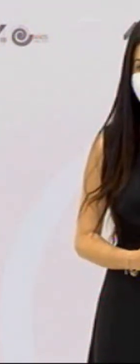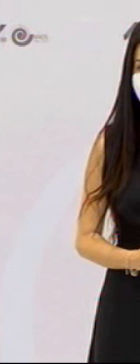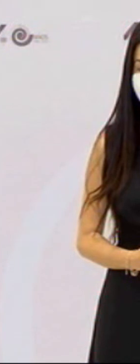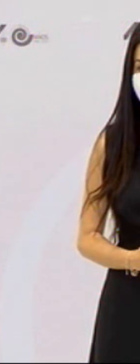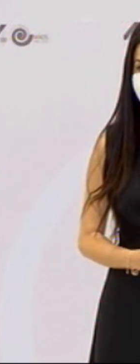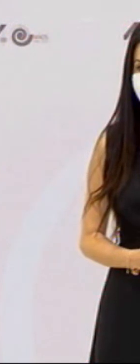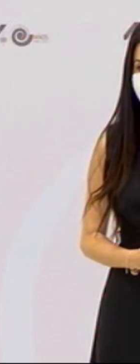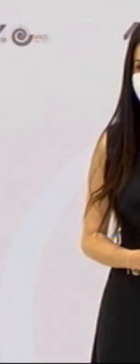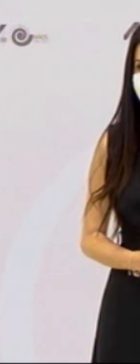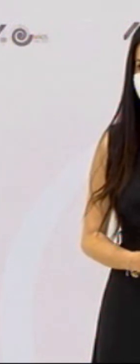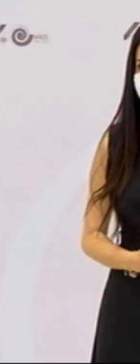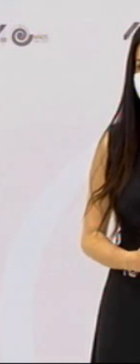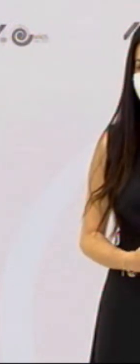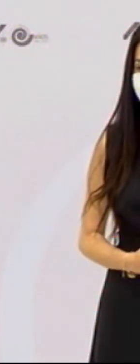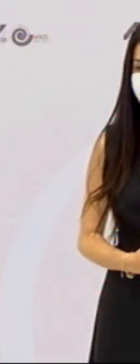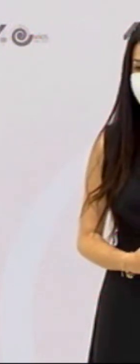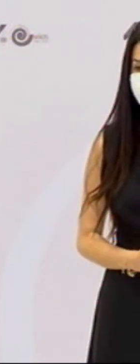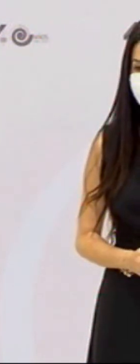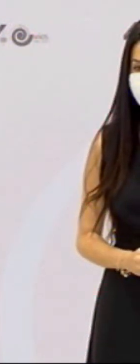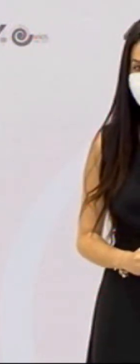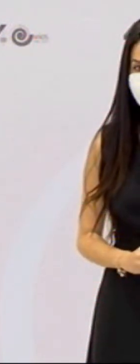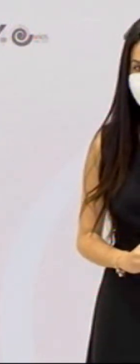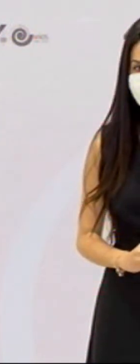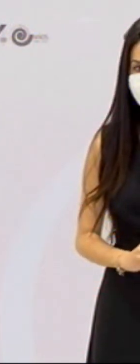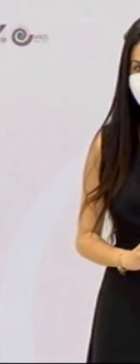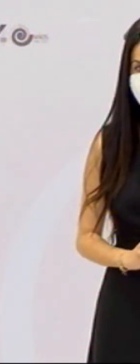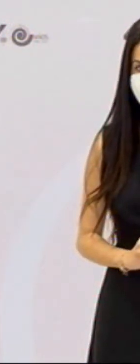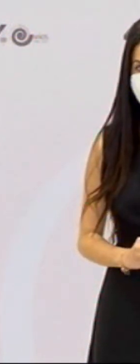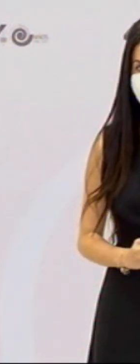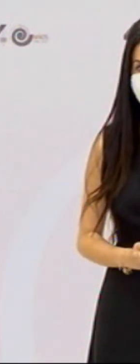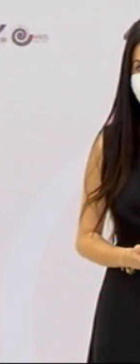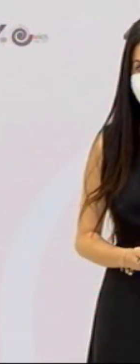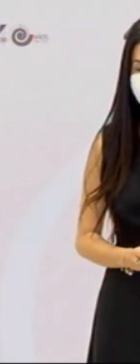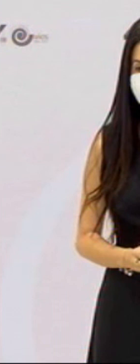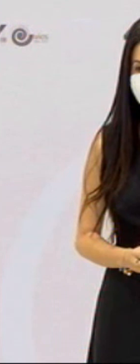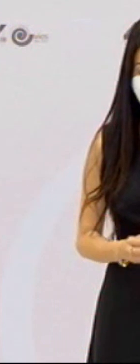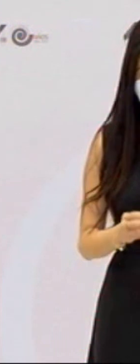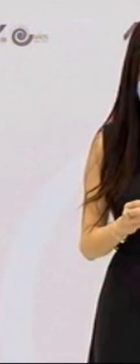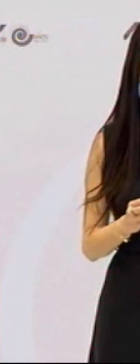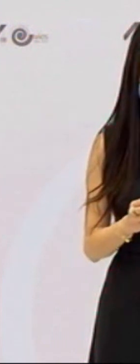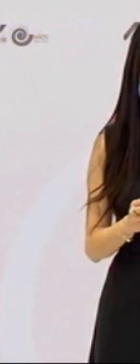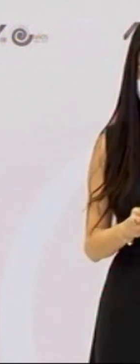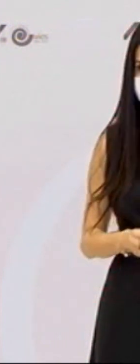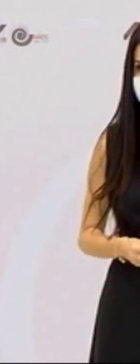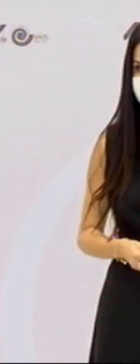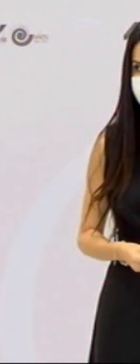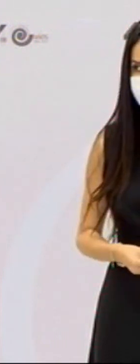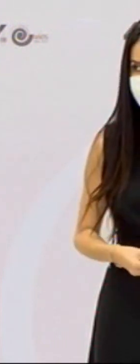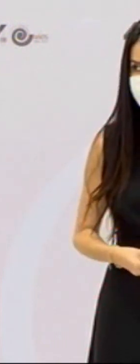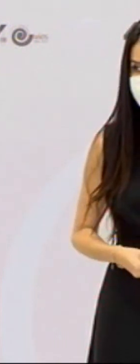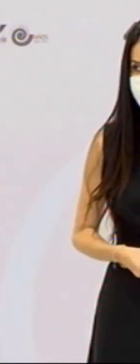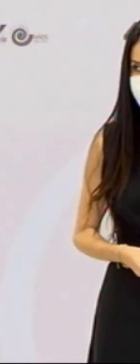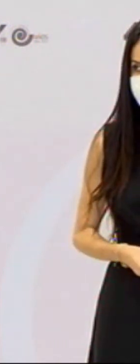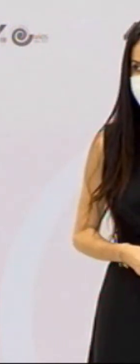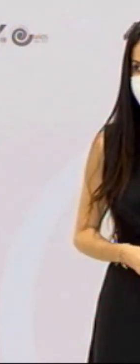consecuencia de la pandemia, son motivos suficientes para saber que en la peor época tenemos al mejor presidente del gobierno y que ha